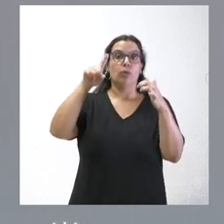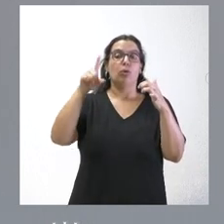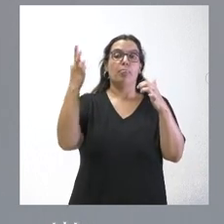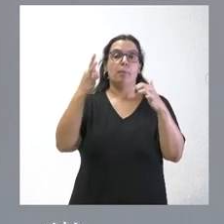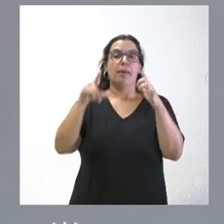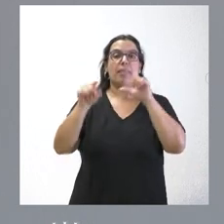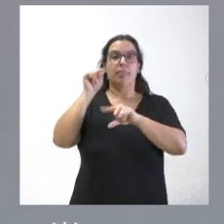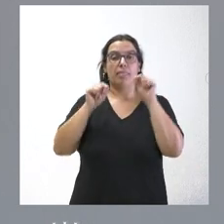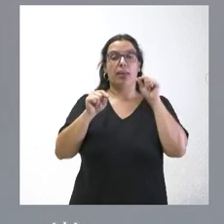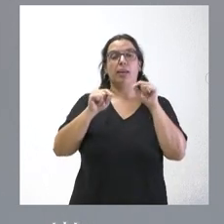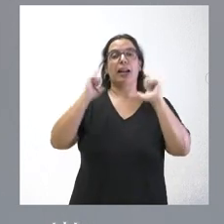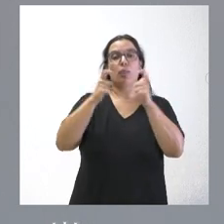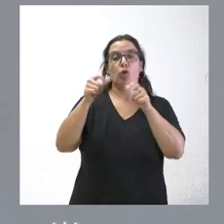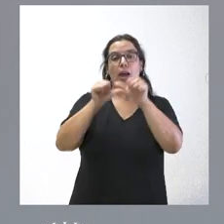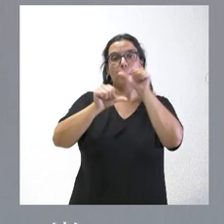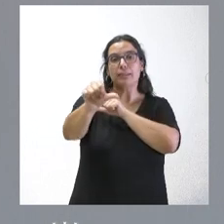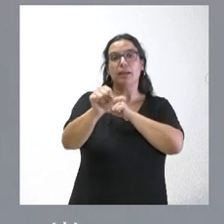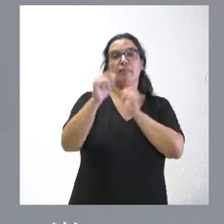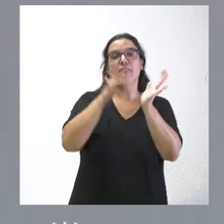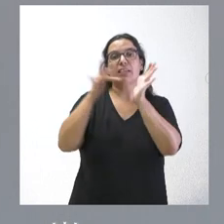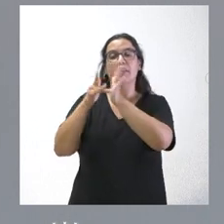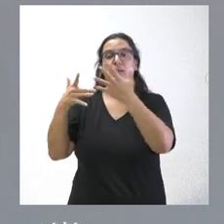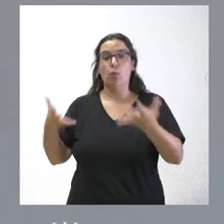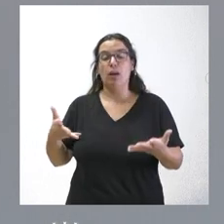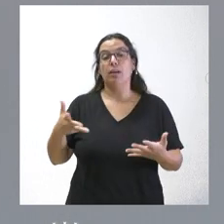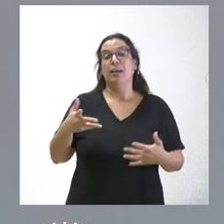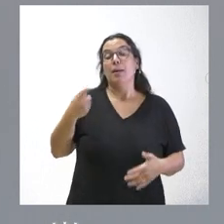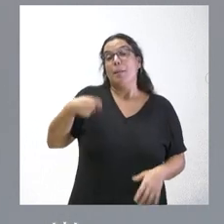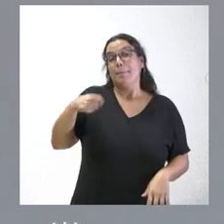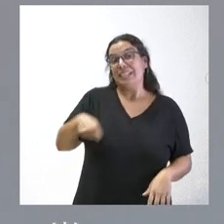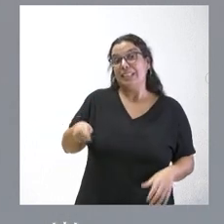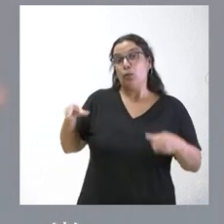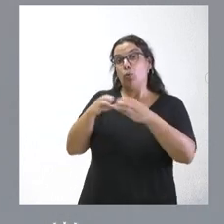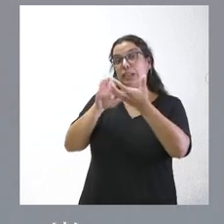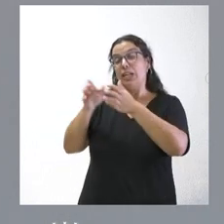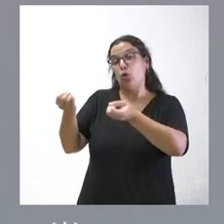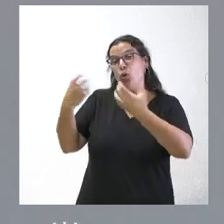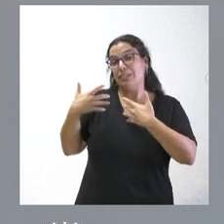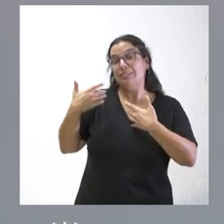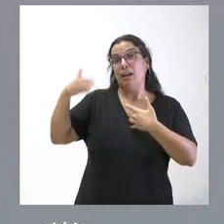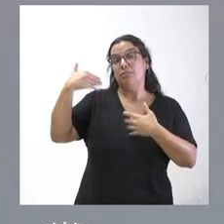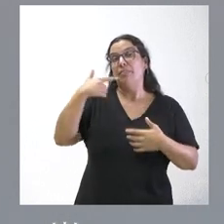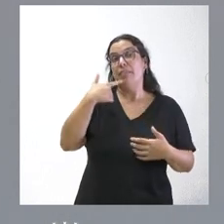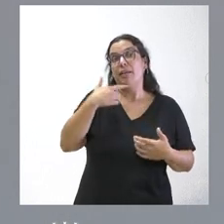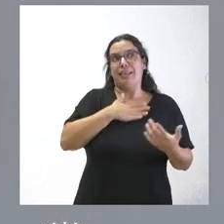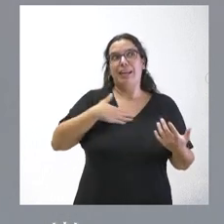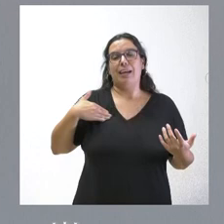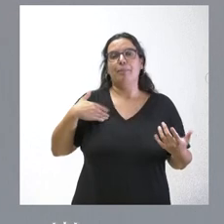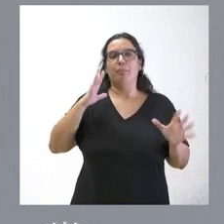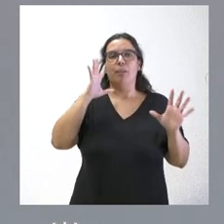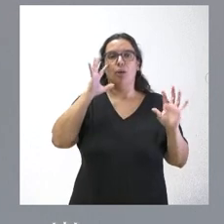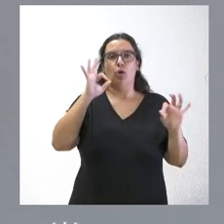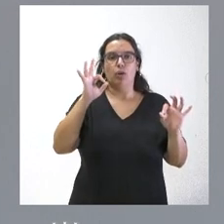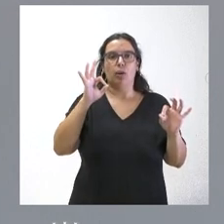de sesiones la idea que nos manifestó el presidente de la junta de Castilla y leones que lógicamente fuera en